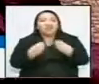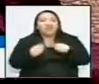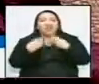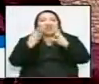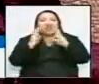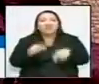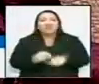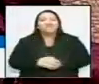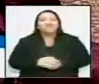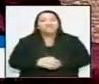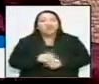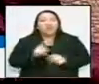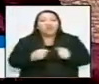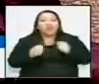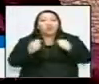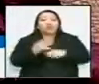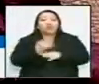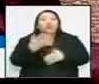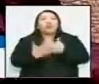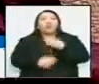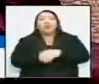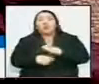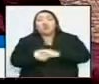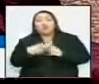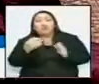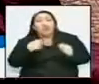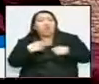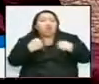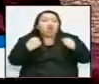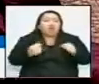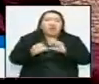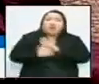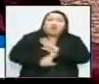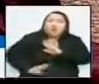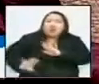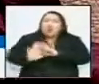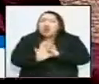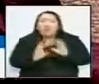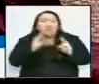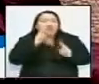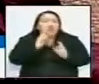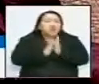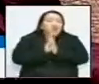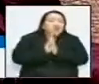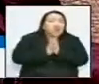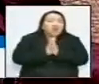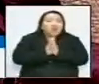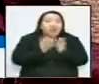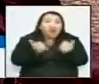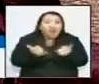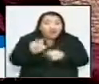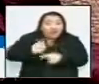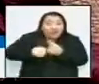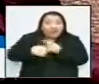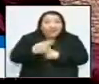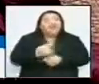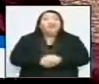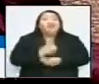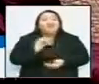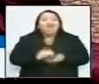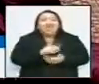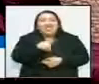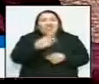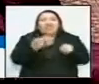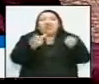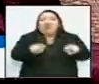razón. Aquellos que luchaban contra la corrupción, aquellos que luchaban y embanderaban el tema de la corrupción, terminaron siendo más